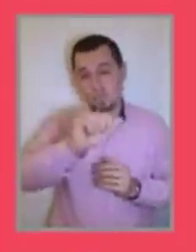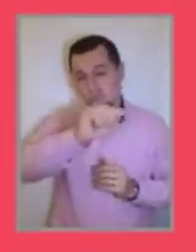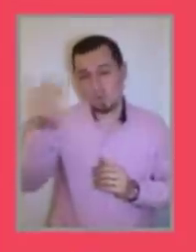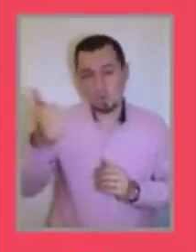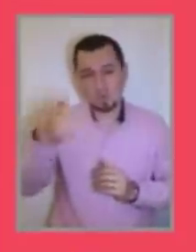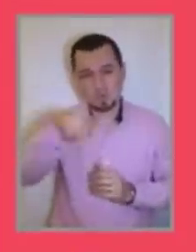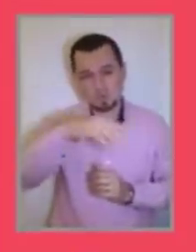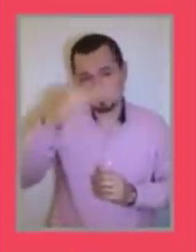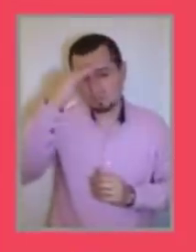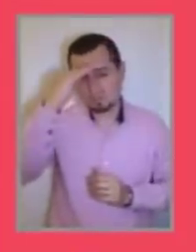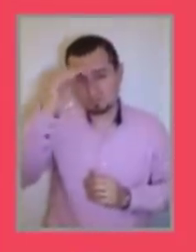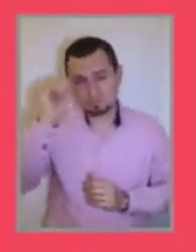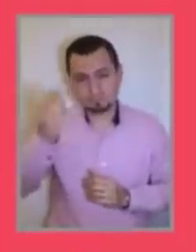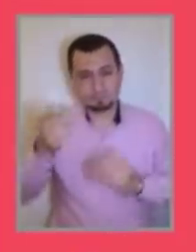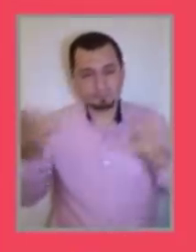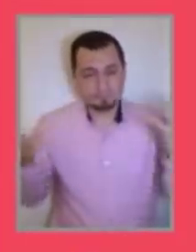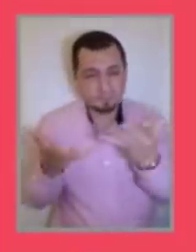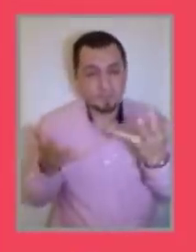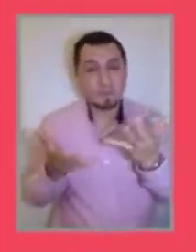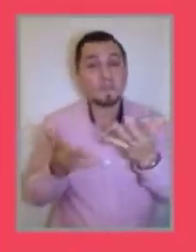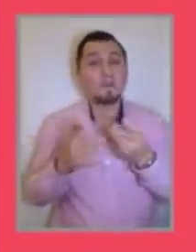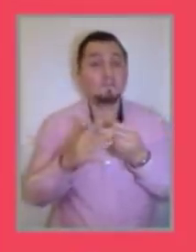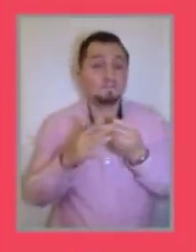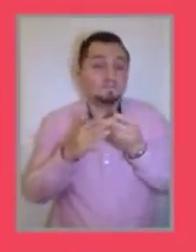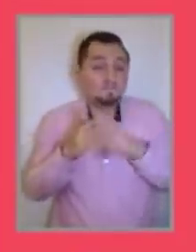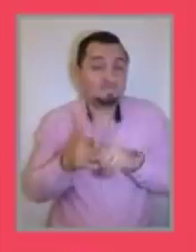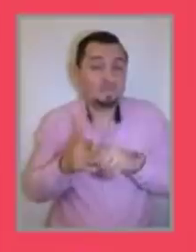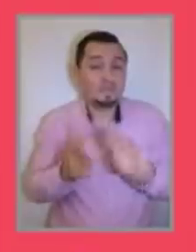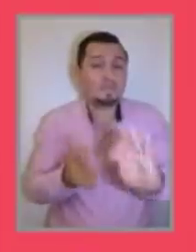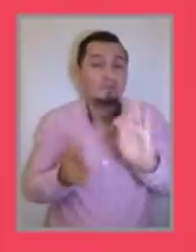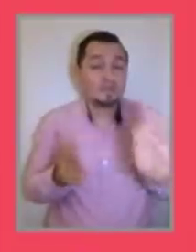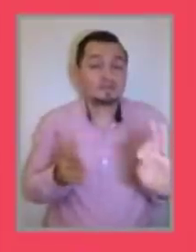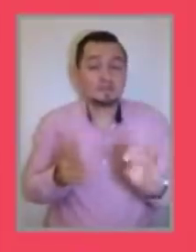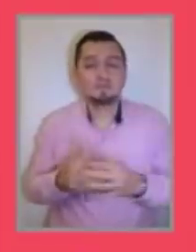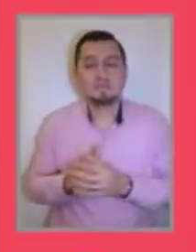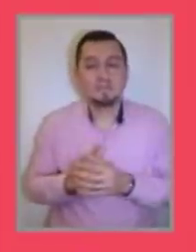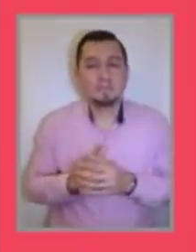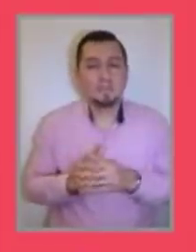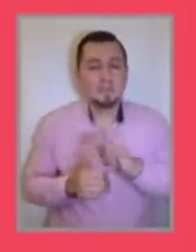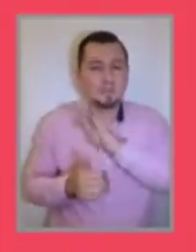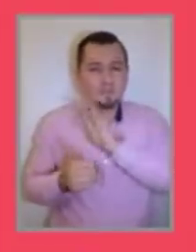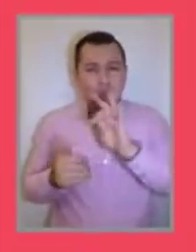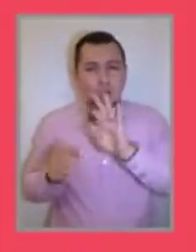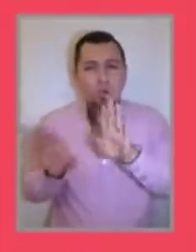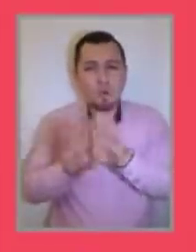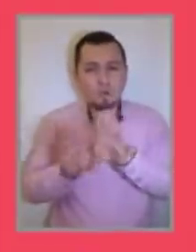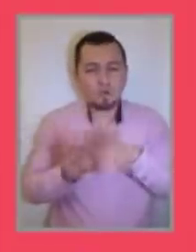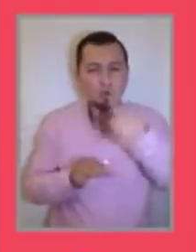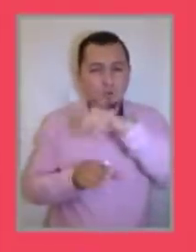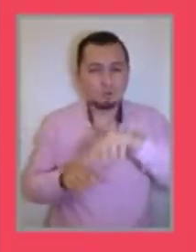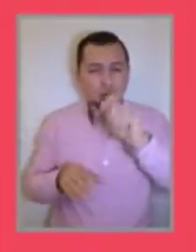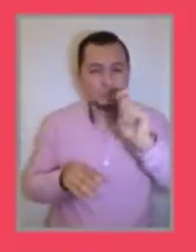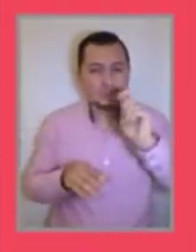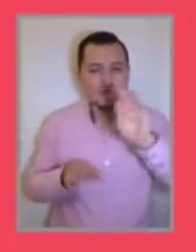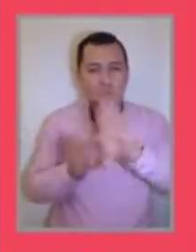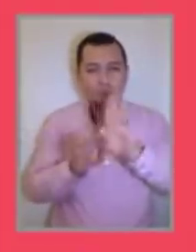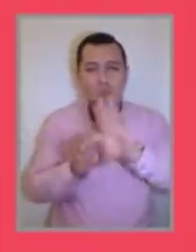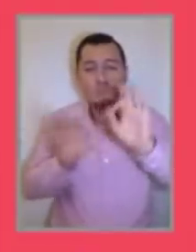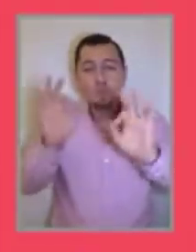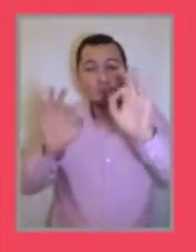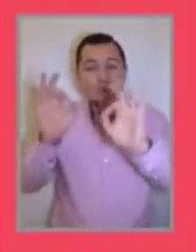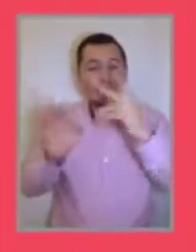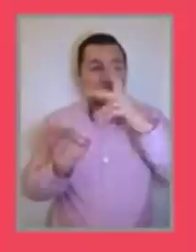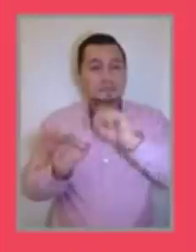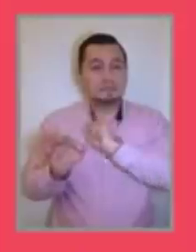hemos tomado a partir de establecer parámetros en los indicadores en materia de salud, en